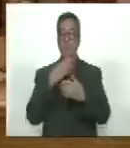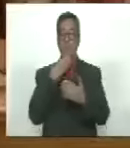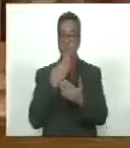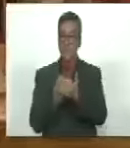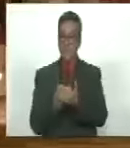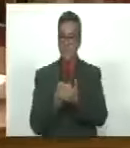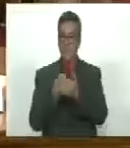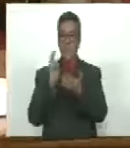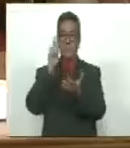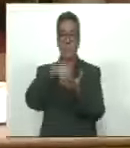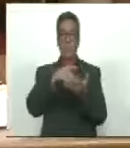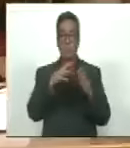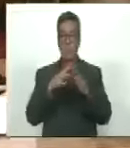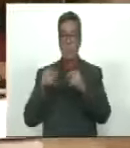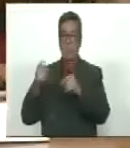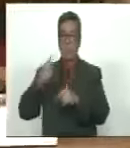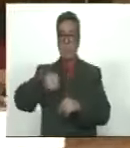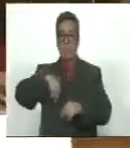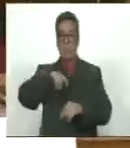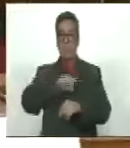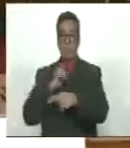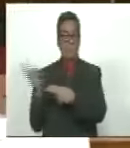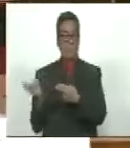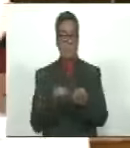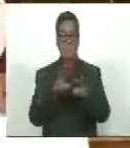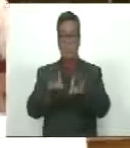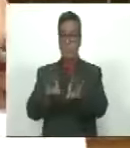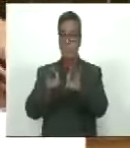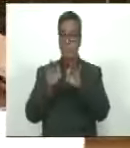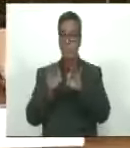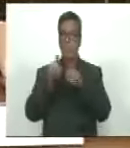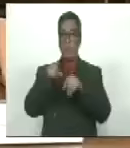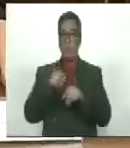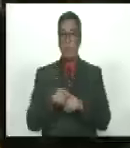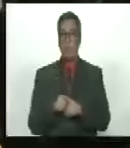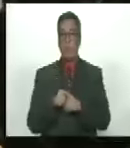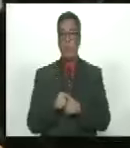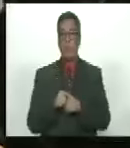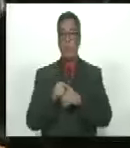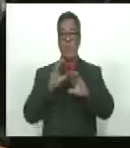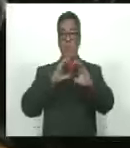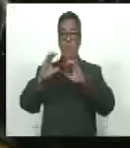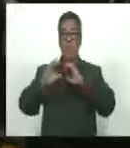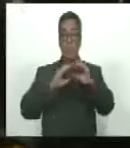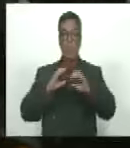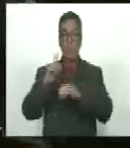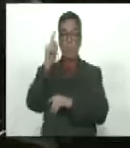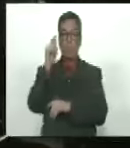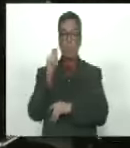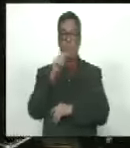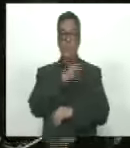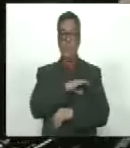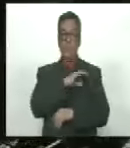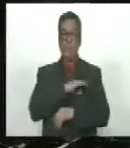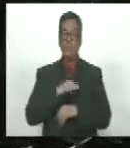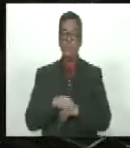Agradecemos la presencia de todos nuestros invitados especiales y los medios de comunicación social.